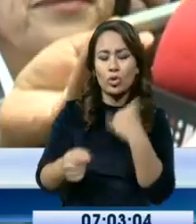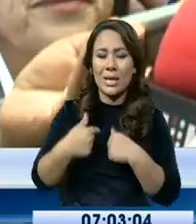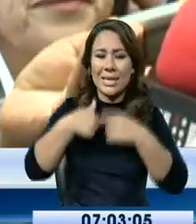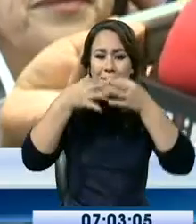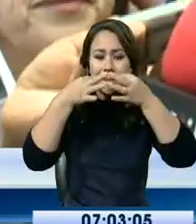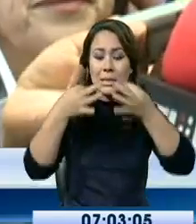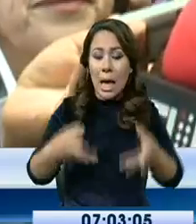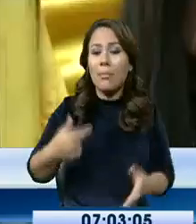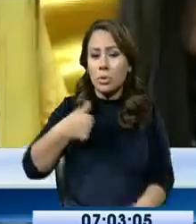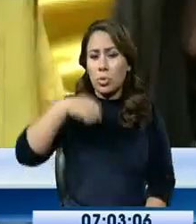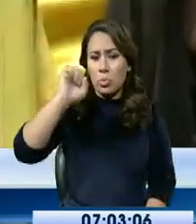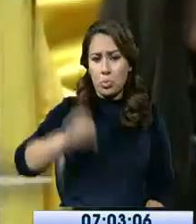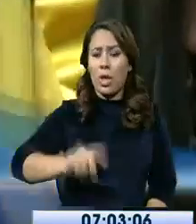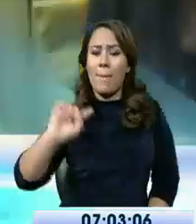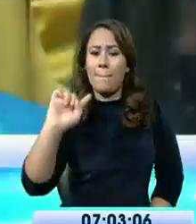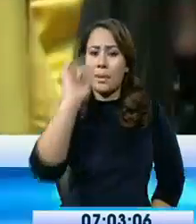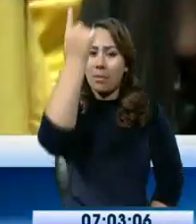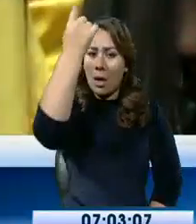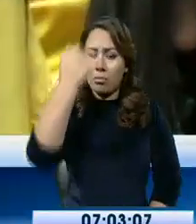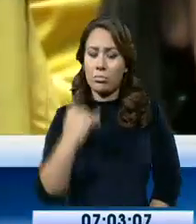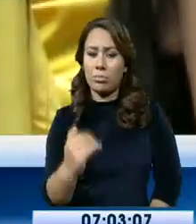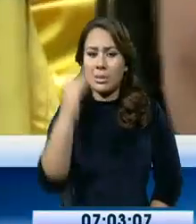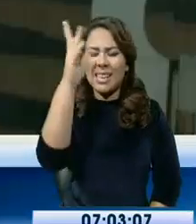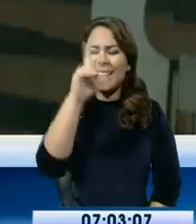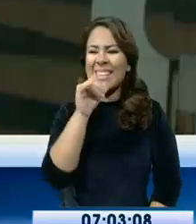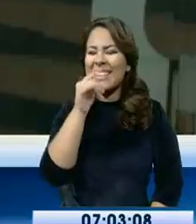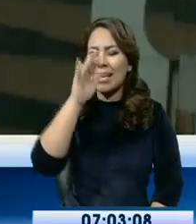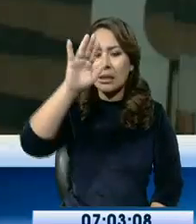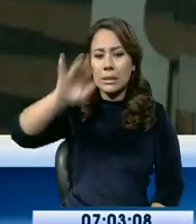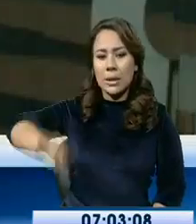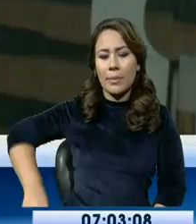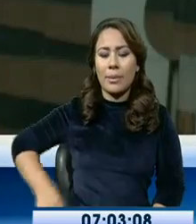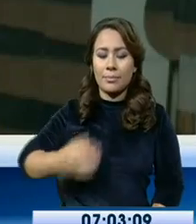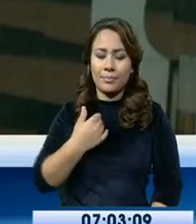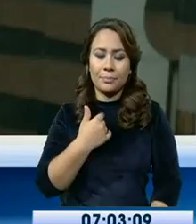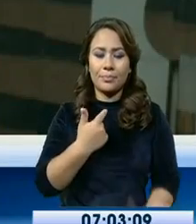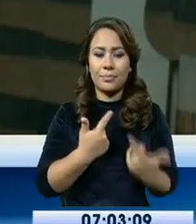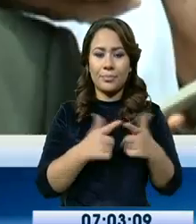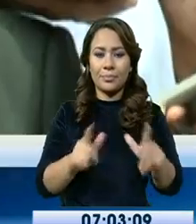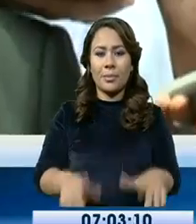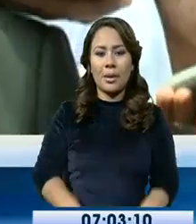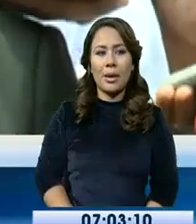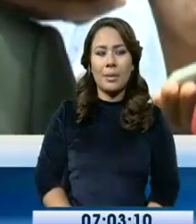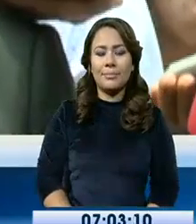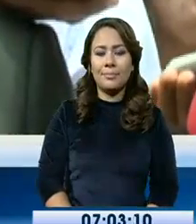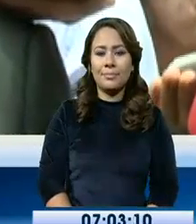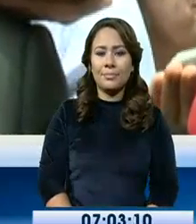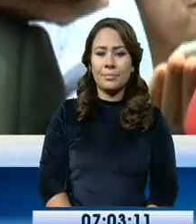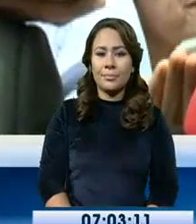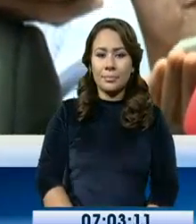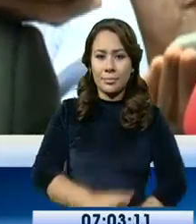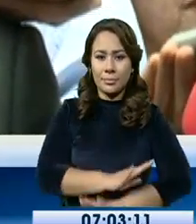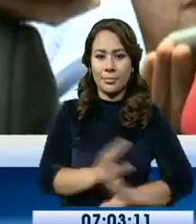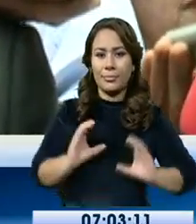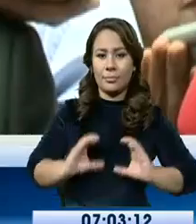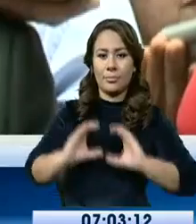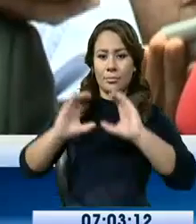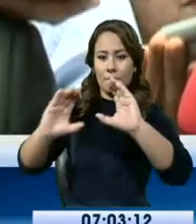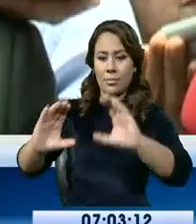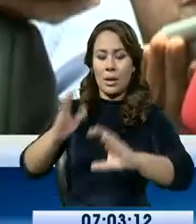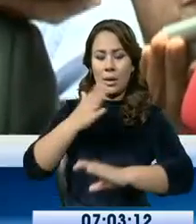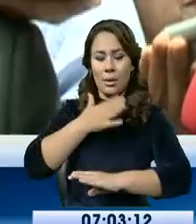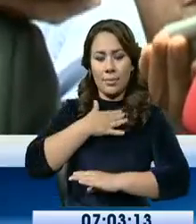los principales. Ha hecho cuentas y cree quién deberá salir para que le deje el camino libre. Las impugnaciones están presentadas tanto por